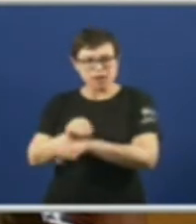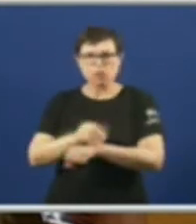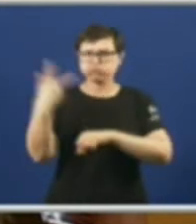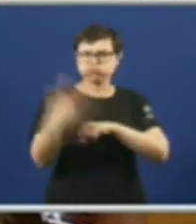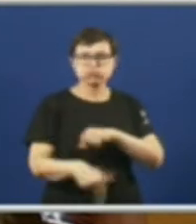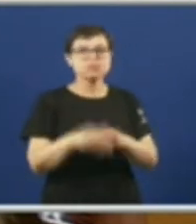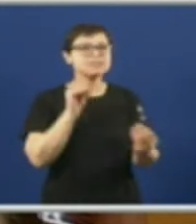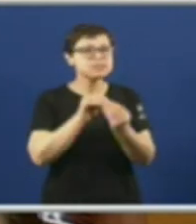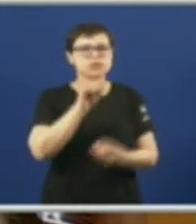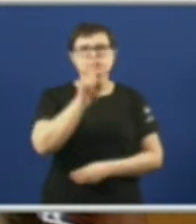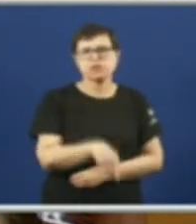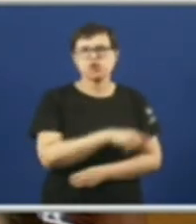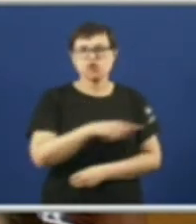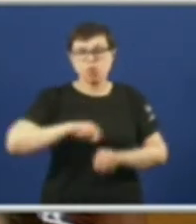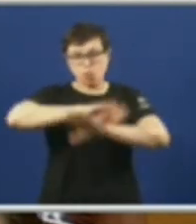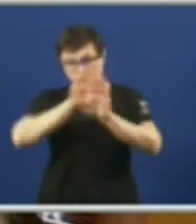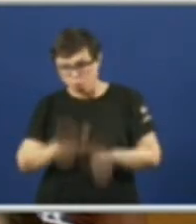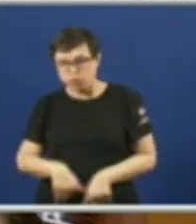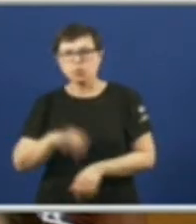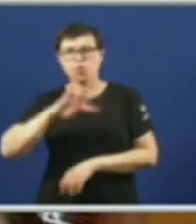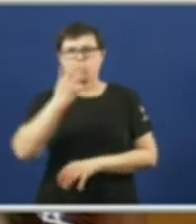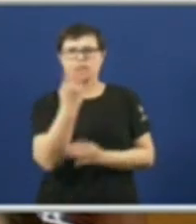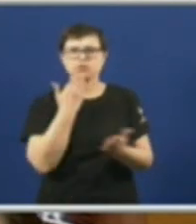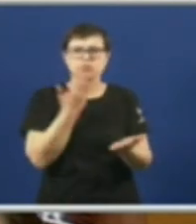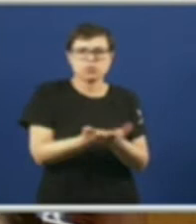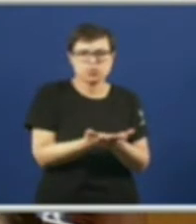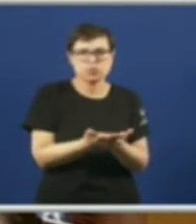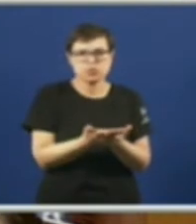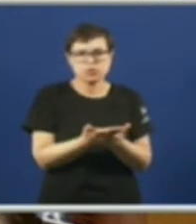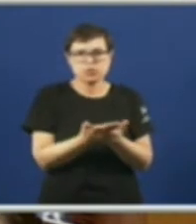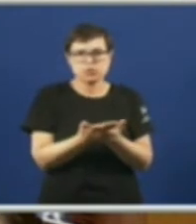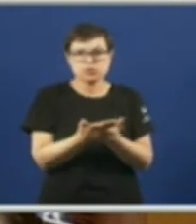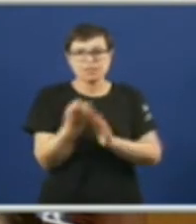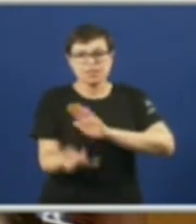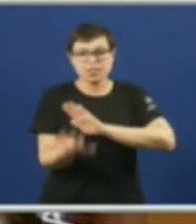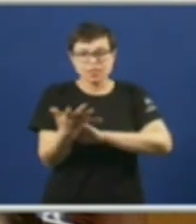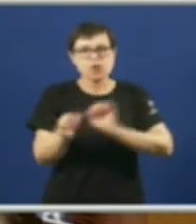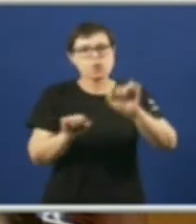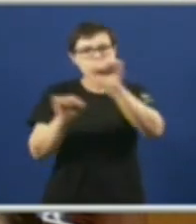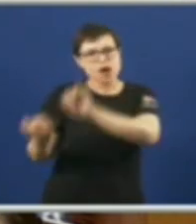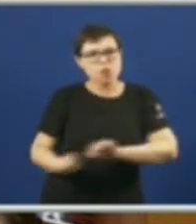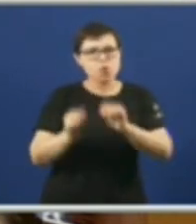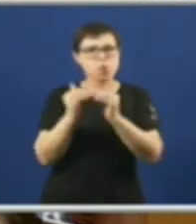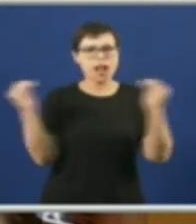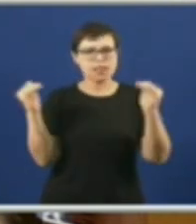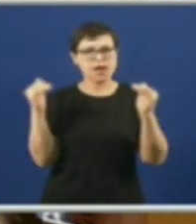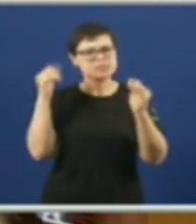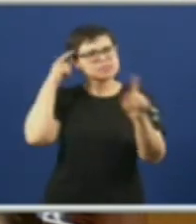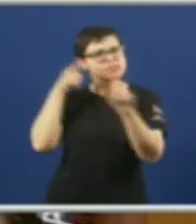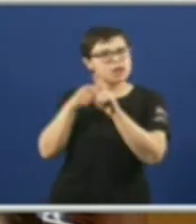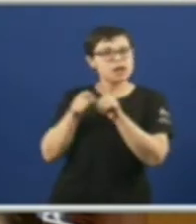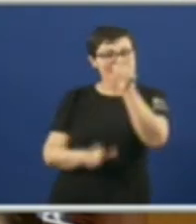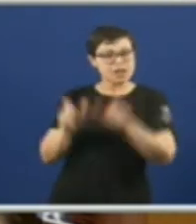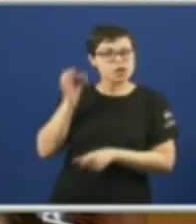ou non, señor Feijóo? E, por último, cuarta proposta, unha valeduría da igualdade para que as mulleres teñan alguén